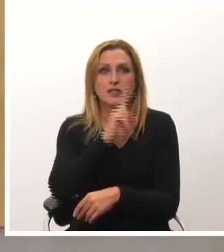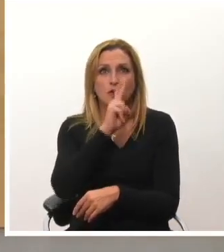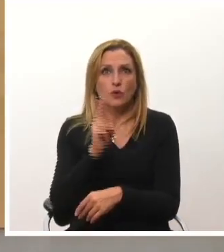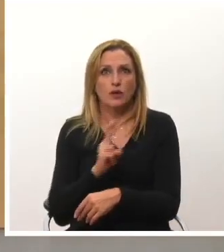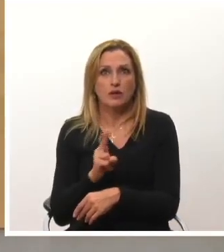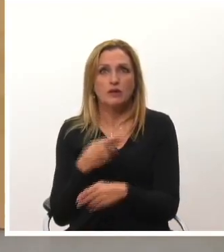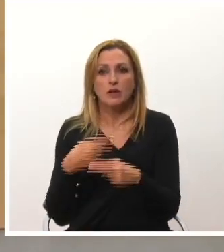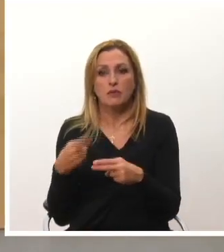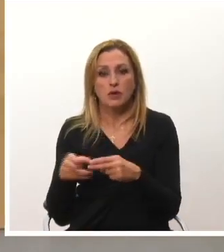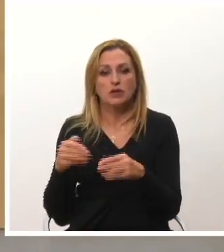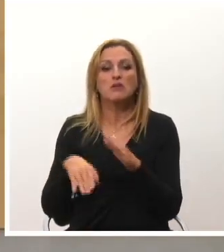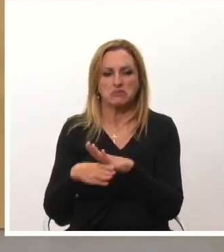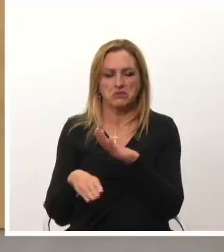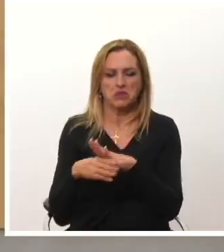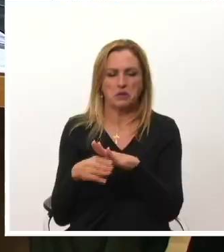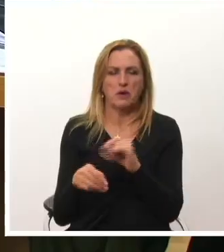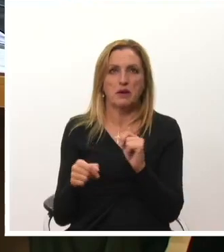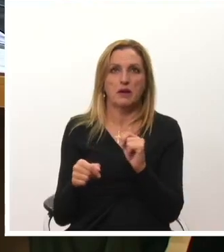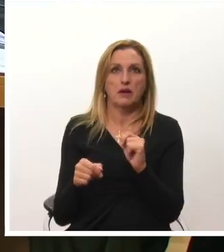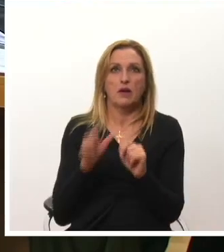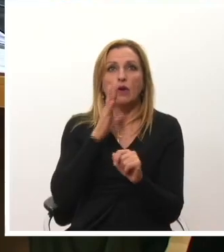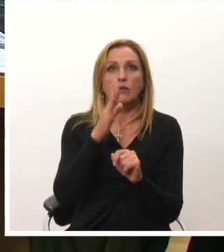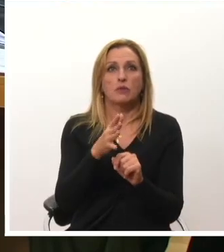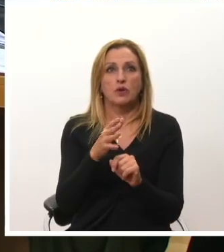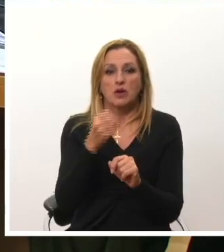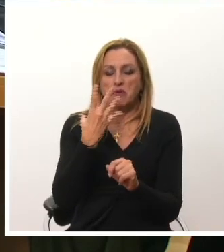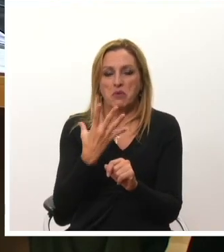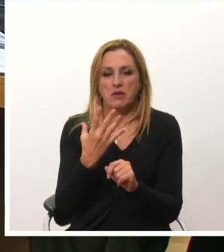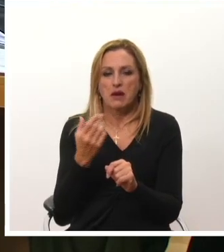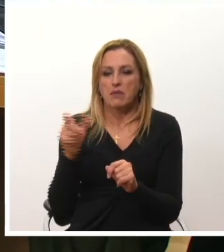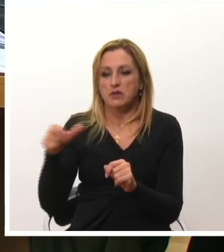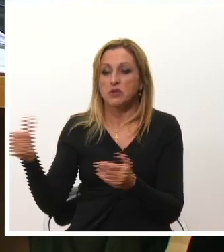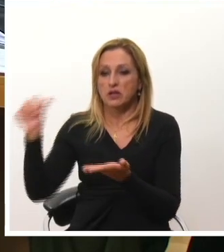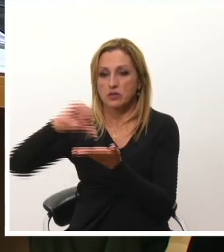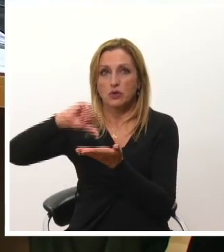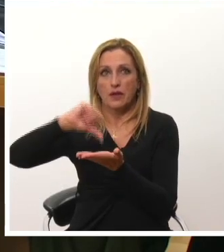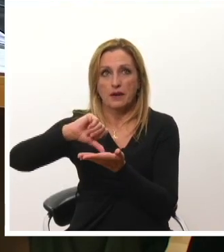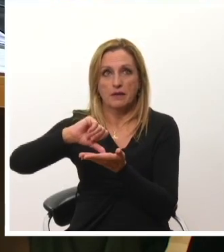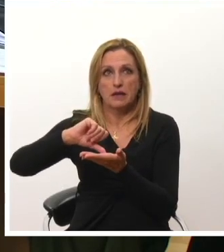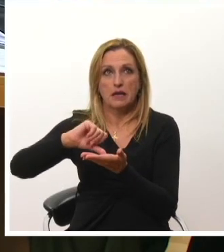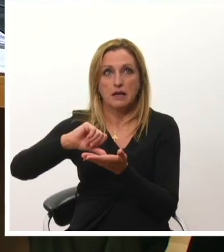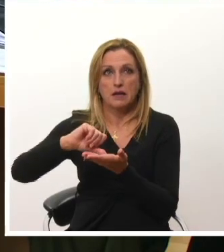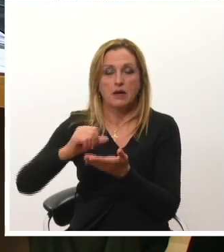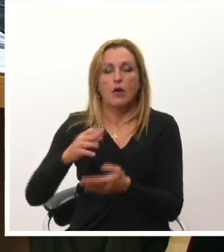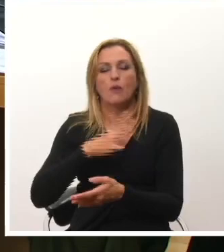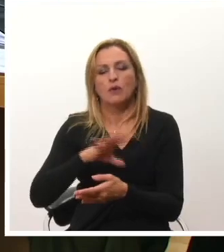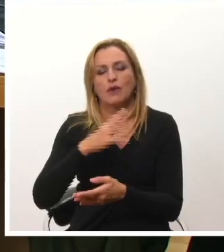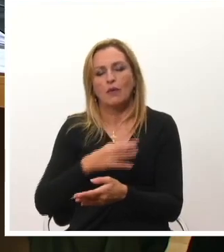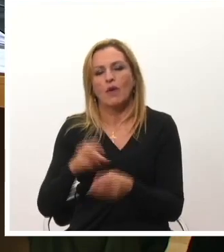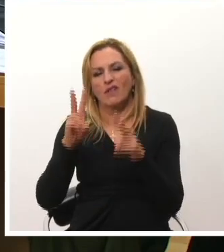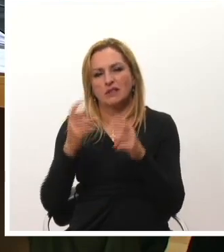que siga en política mejor que sirvan política por el bien de los ciudadanos así que por favor no vuelva otra vez con el mismo tema